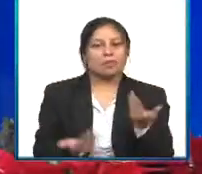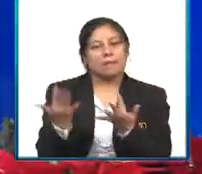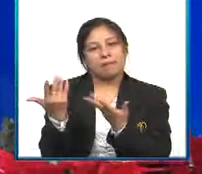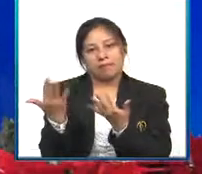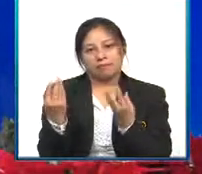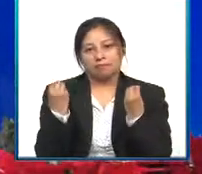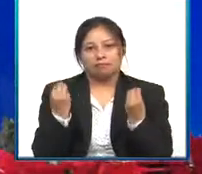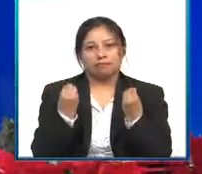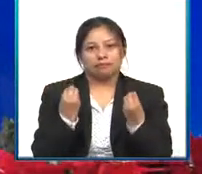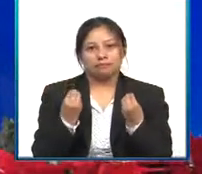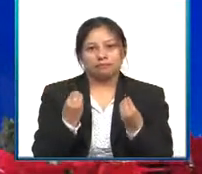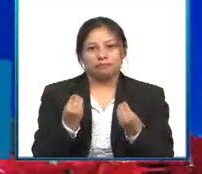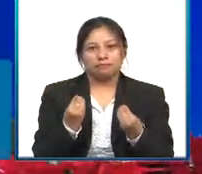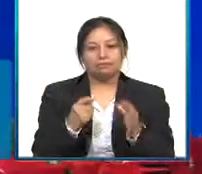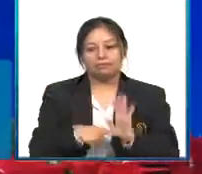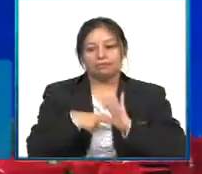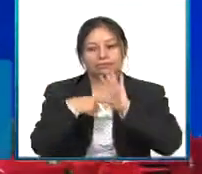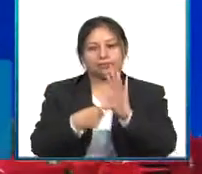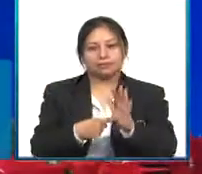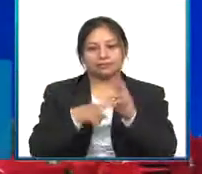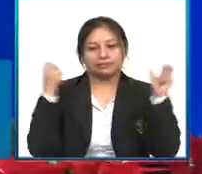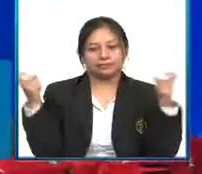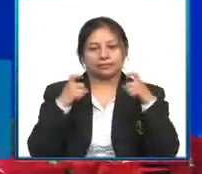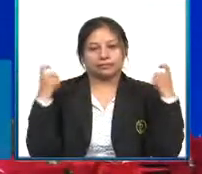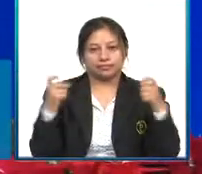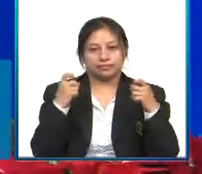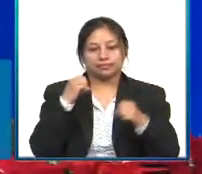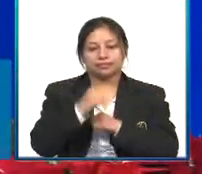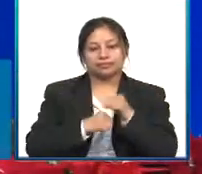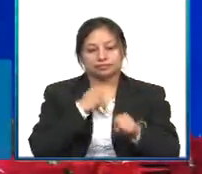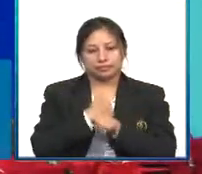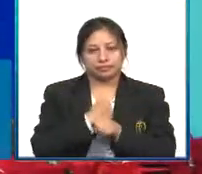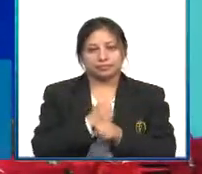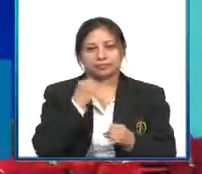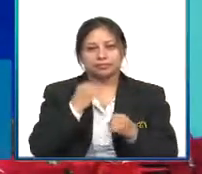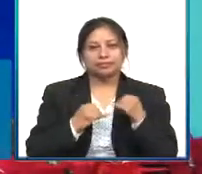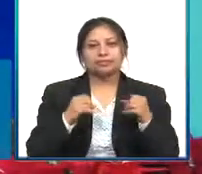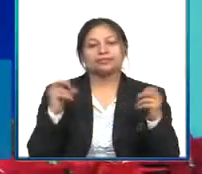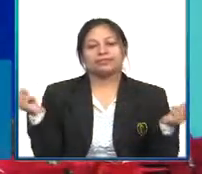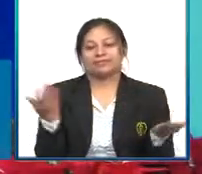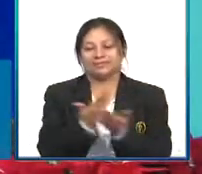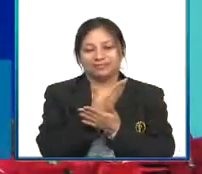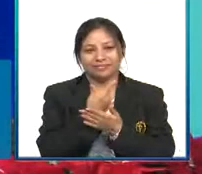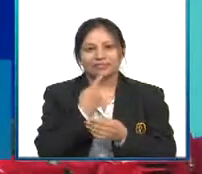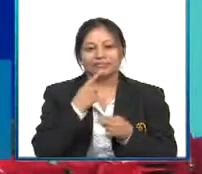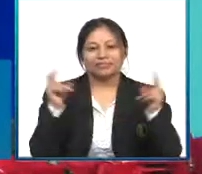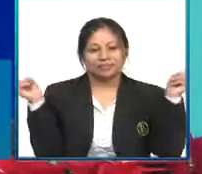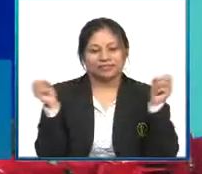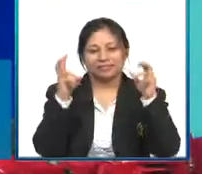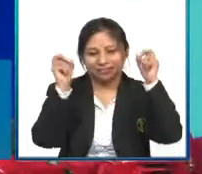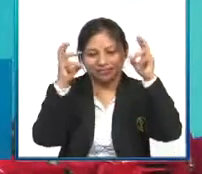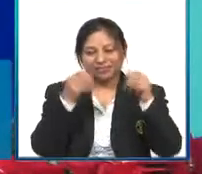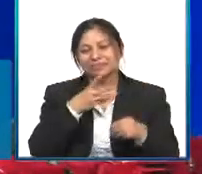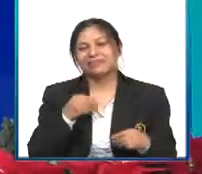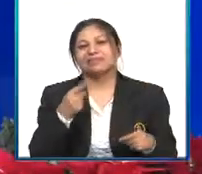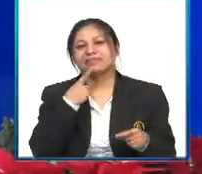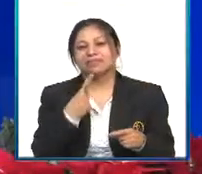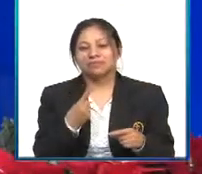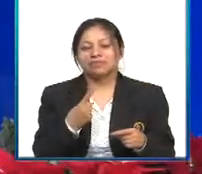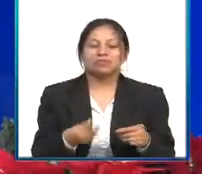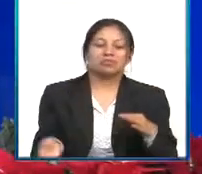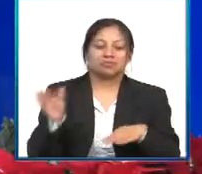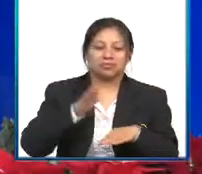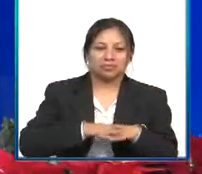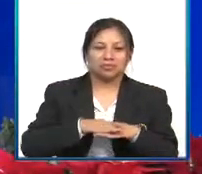esperado para muchos, por lo que representan las celebraciones del fin de año, en especial Año Nuevo y también la Navidad. Sin embargo, también se